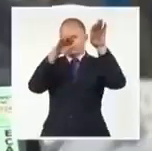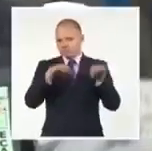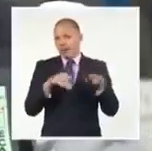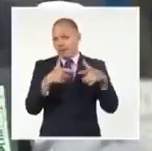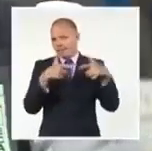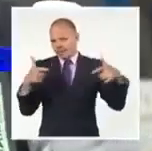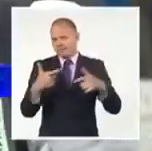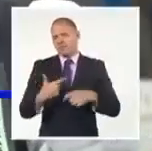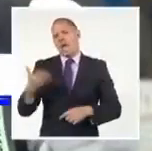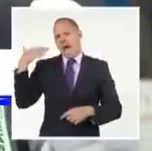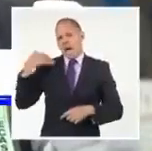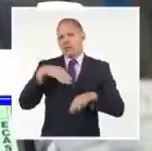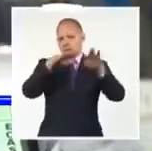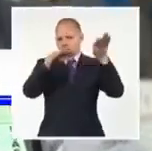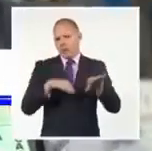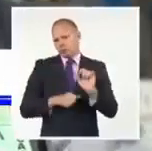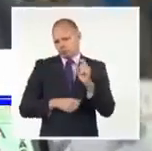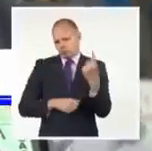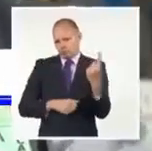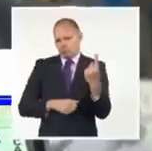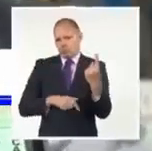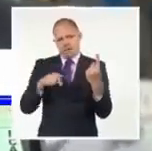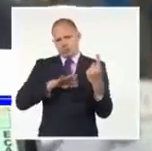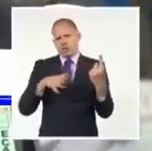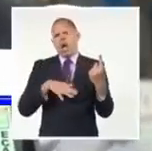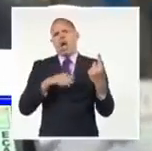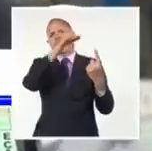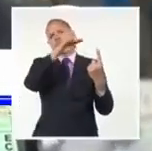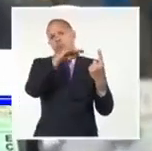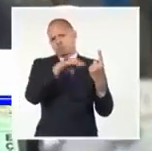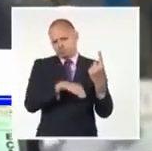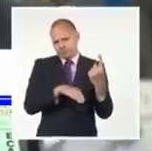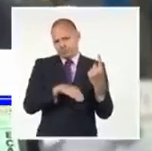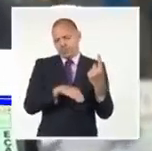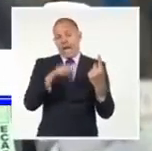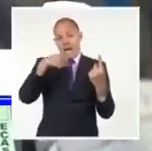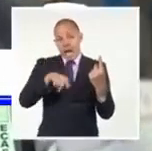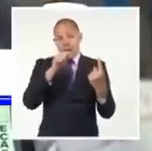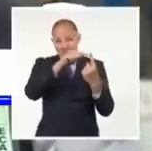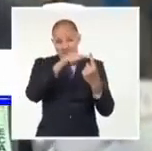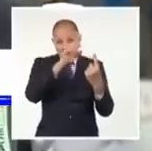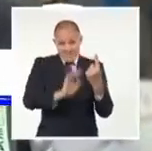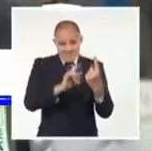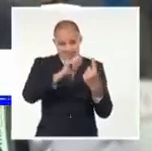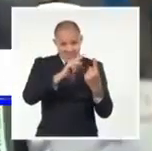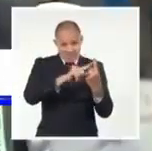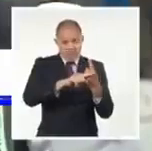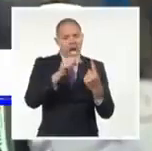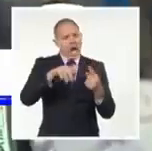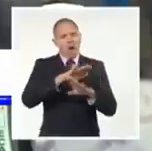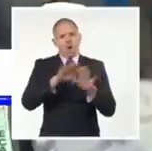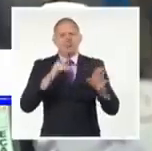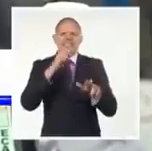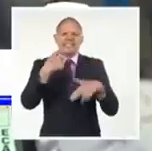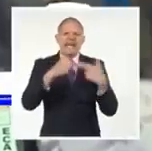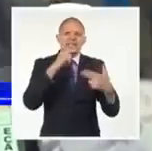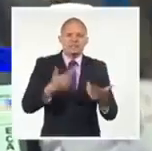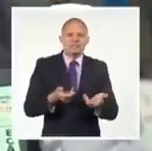almacén que estaba destinado a un almacén de depósito y hoy ese almacén lo hemos destinado para el despacho puerta a puerta, con un